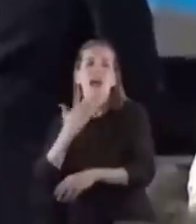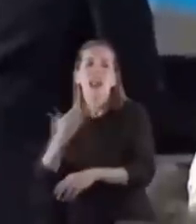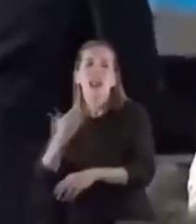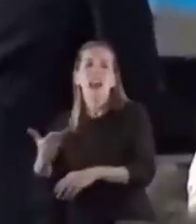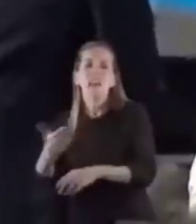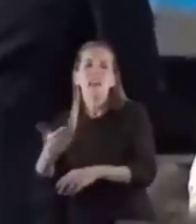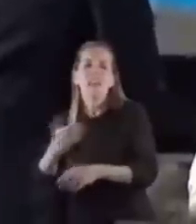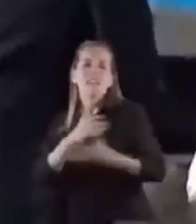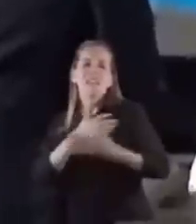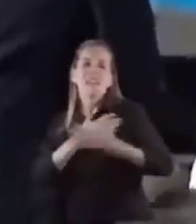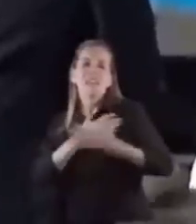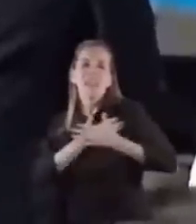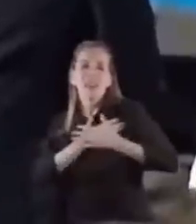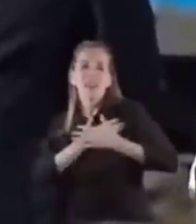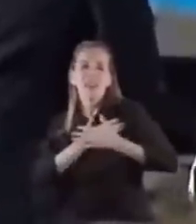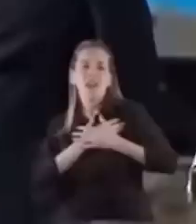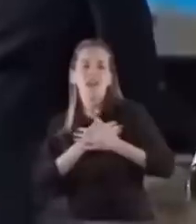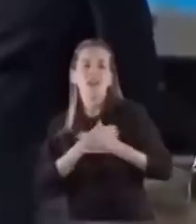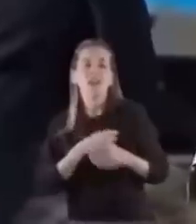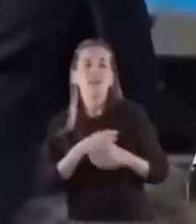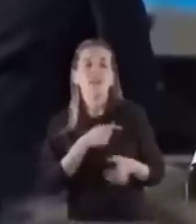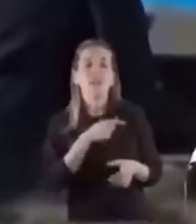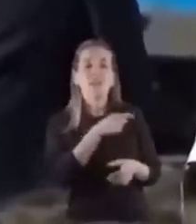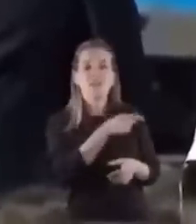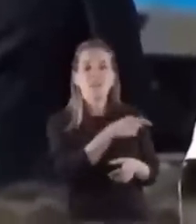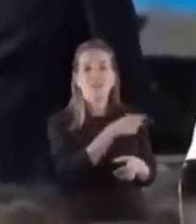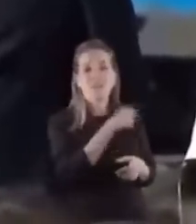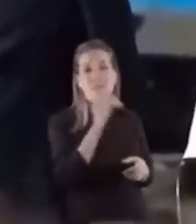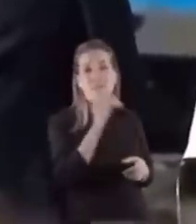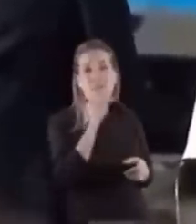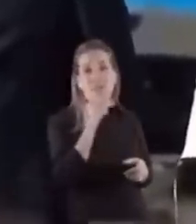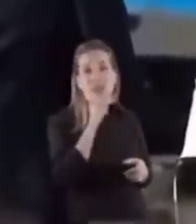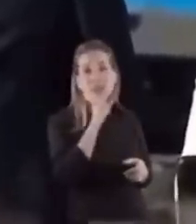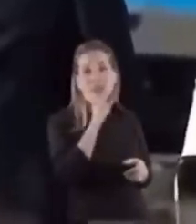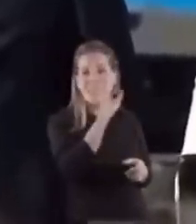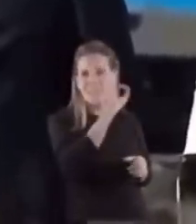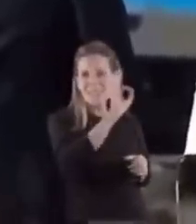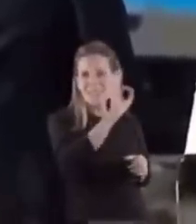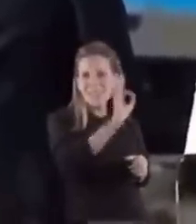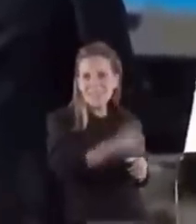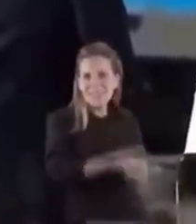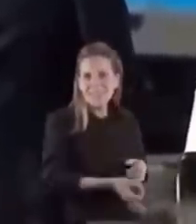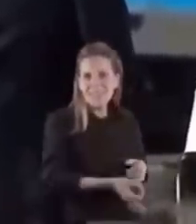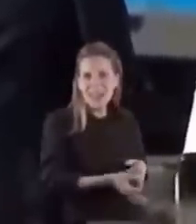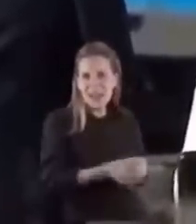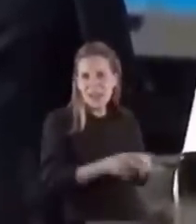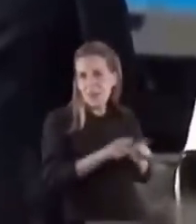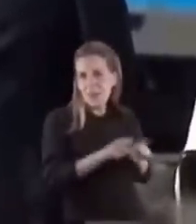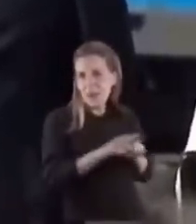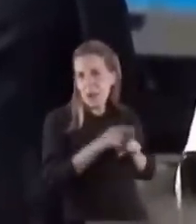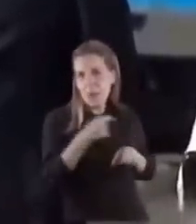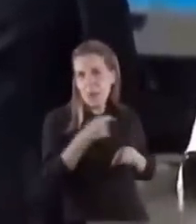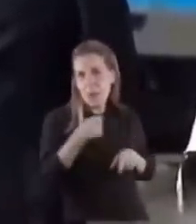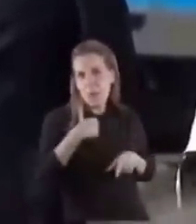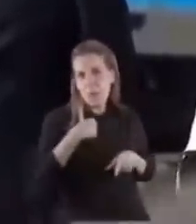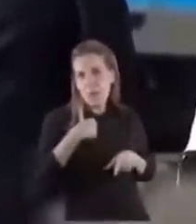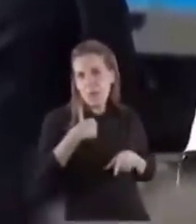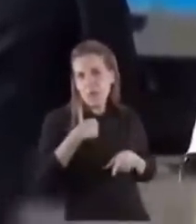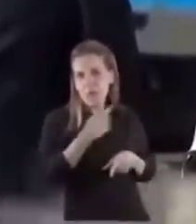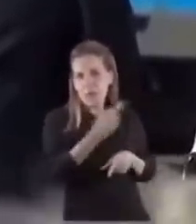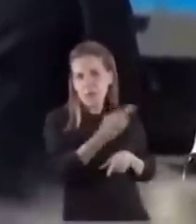Actualmente, la jubilación mínima es 70.938 pesos. Este monto se fijó luego del aumento